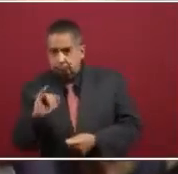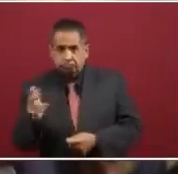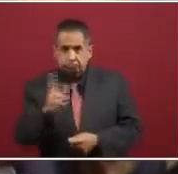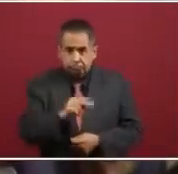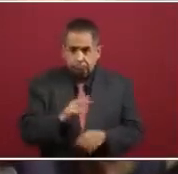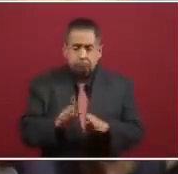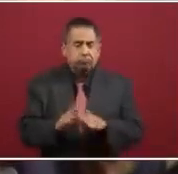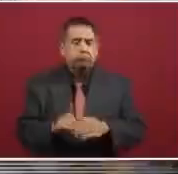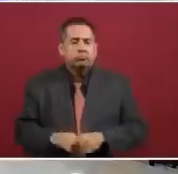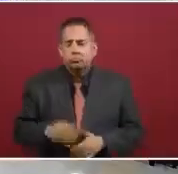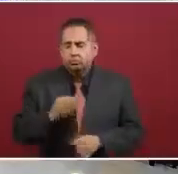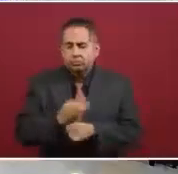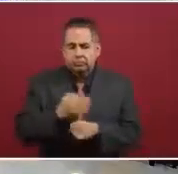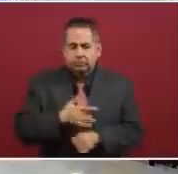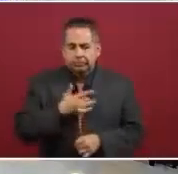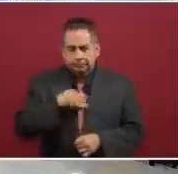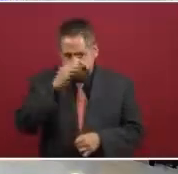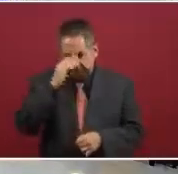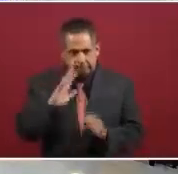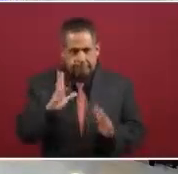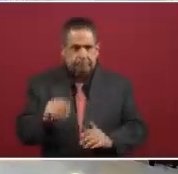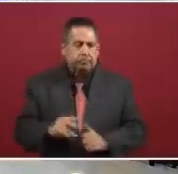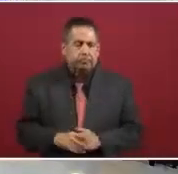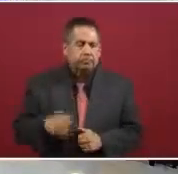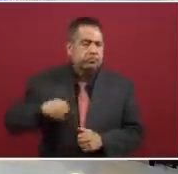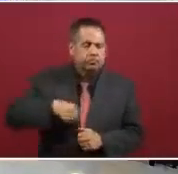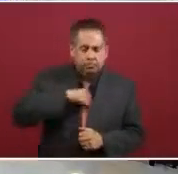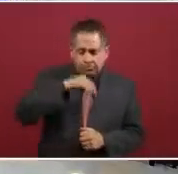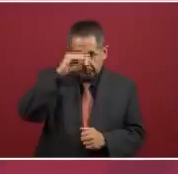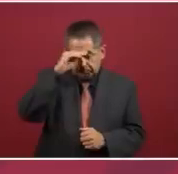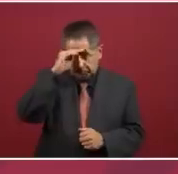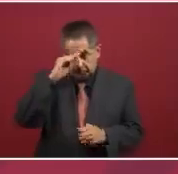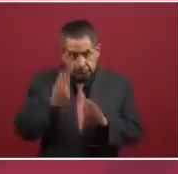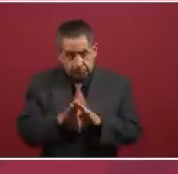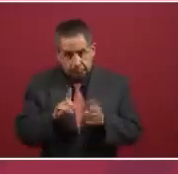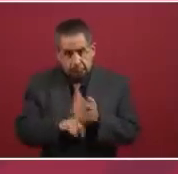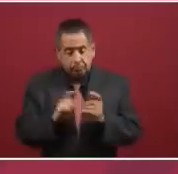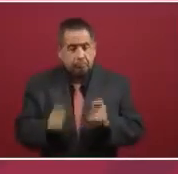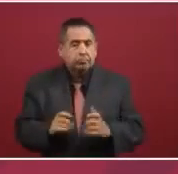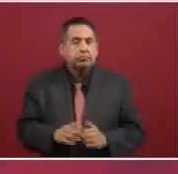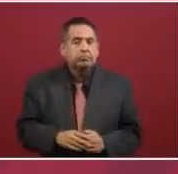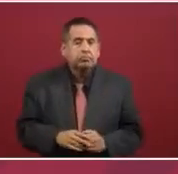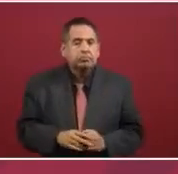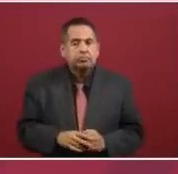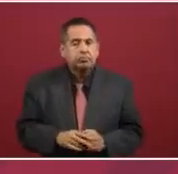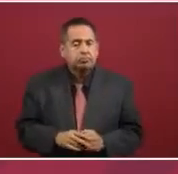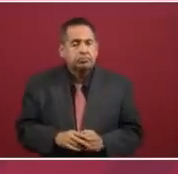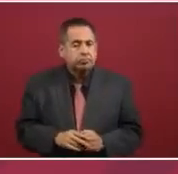esto? Por lo pronto no. Nosotros pensamos que